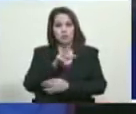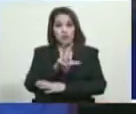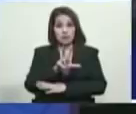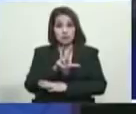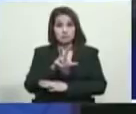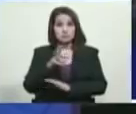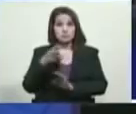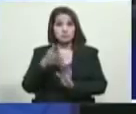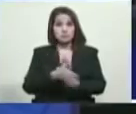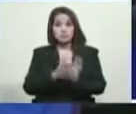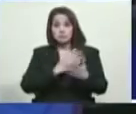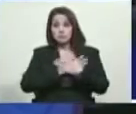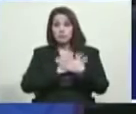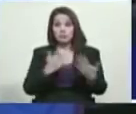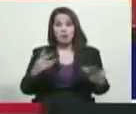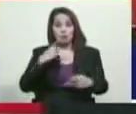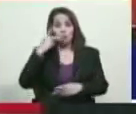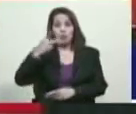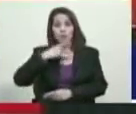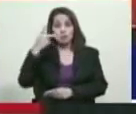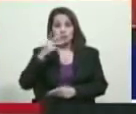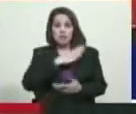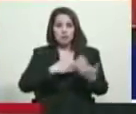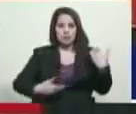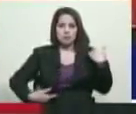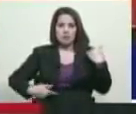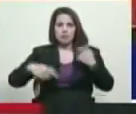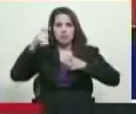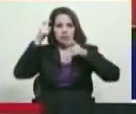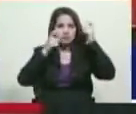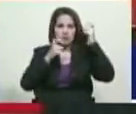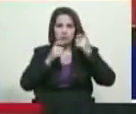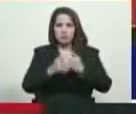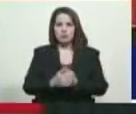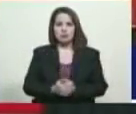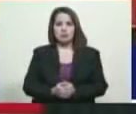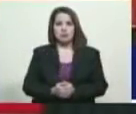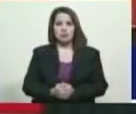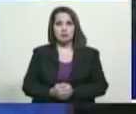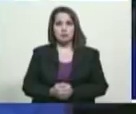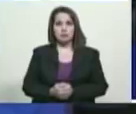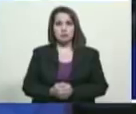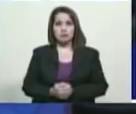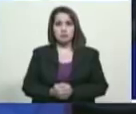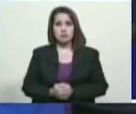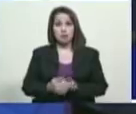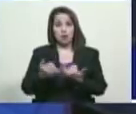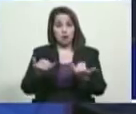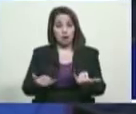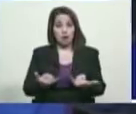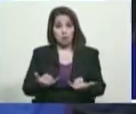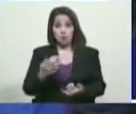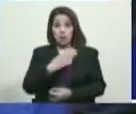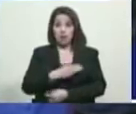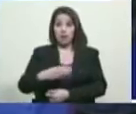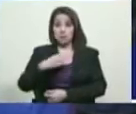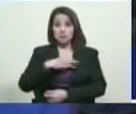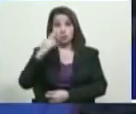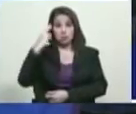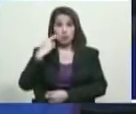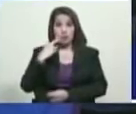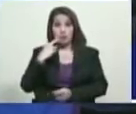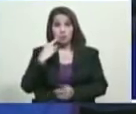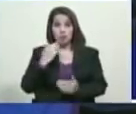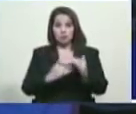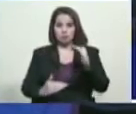voluntad política del comandante supremo de la Revolución Bolivariana, Hugo Chávez Frías. Hoy esta misión Rivas ha